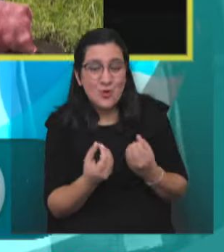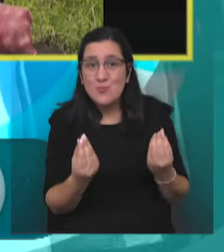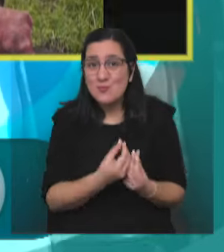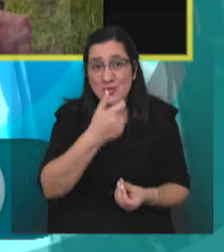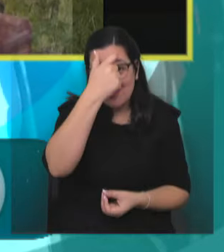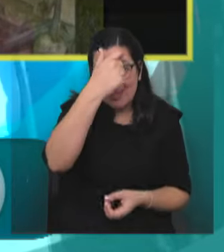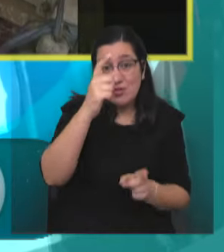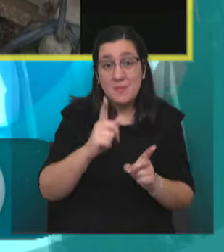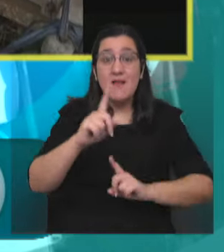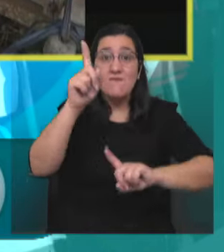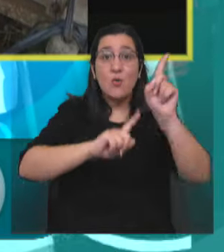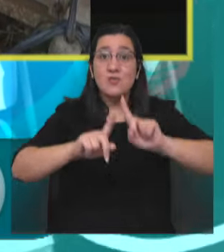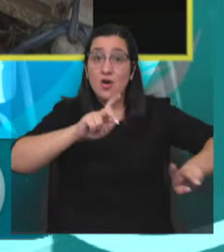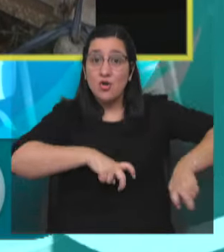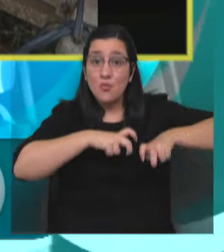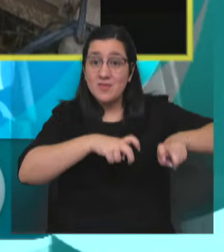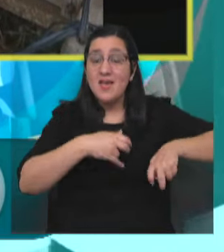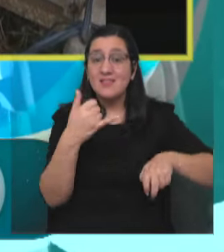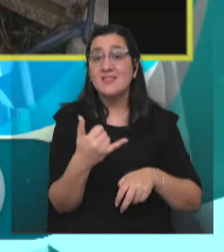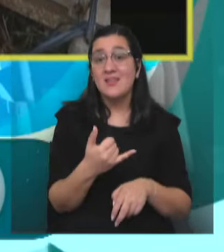técnicos, incluso la Facultad de Agronomía hoy tiene